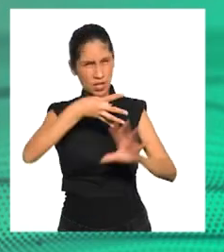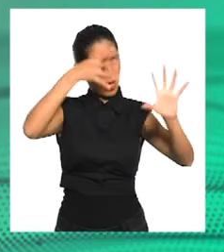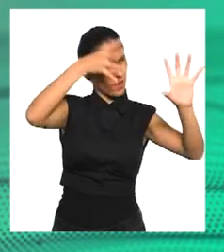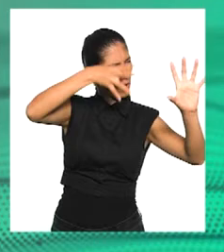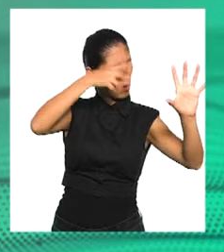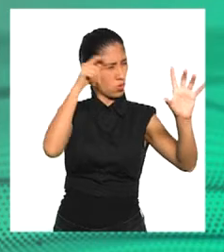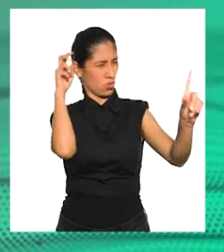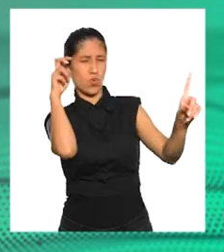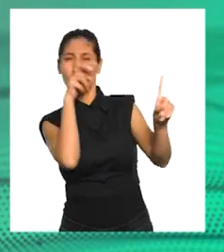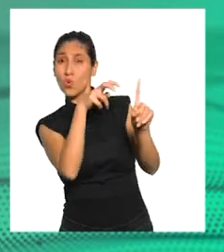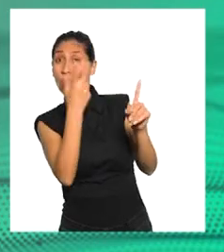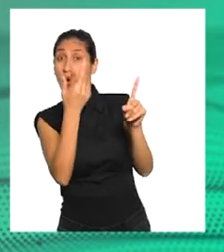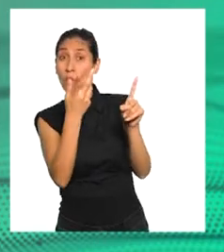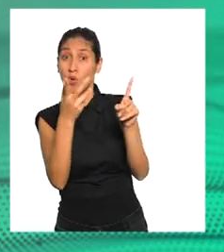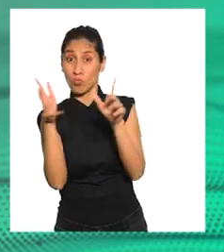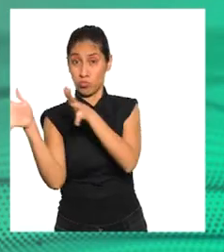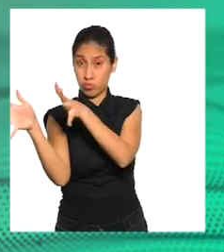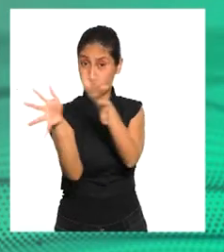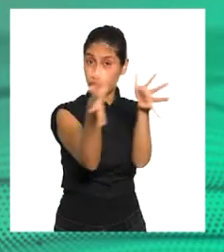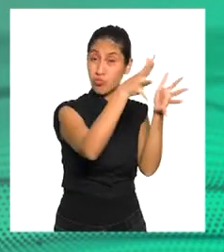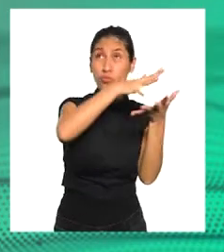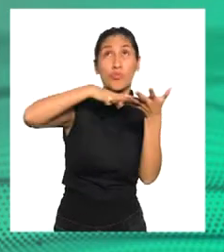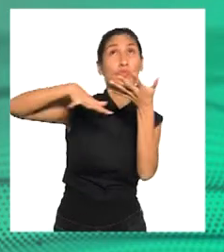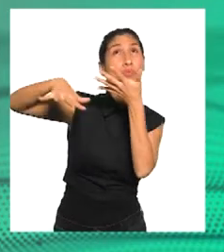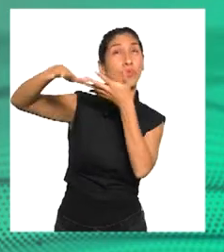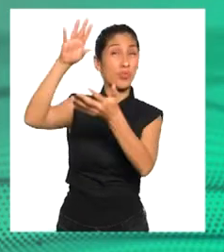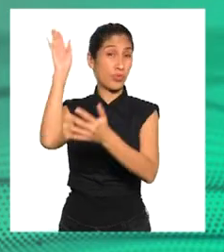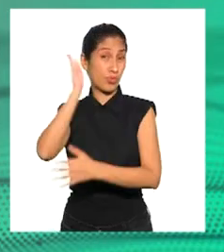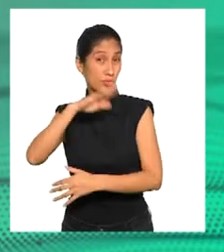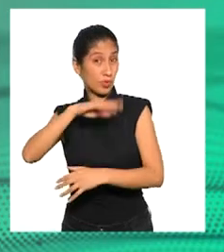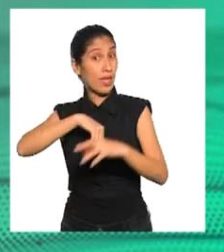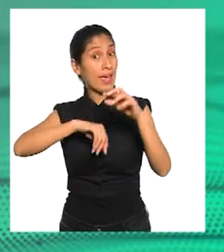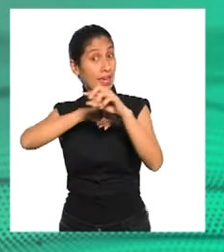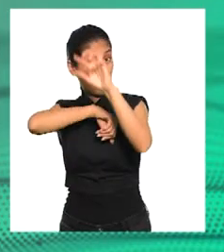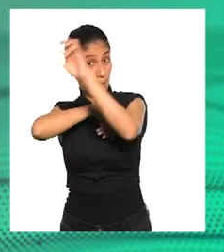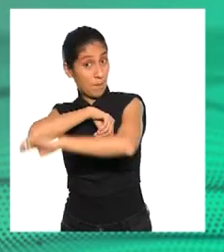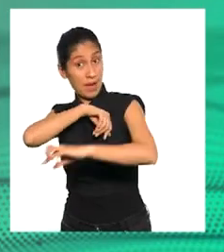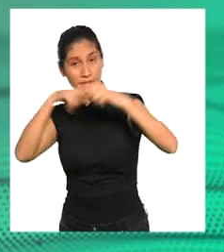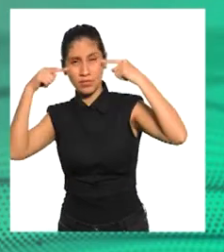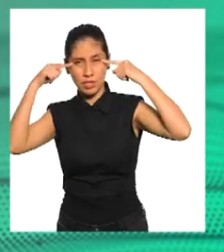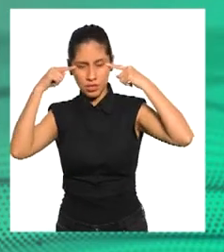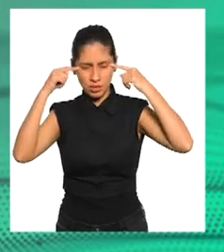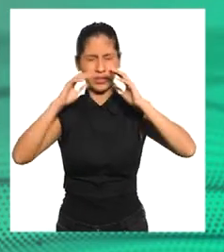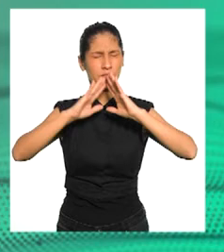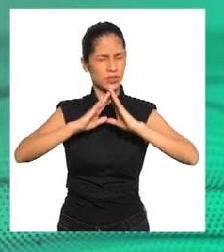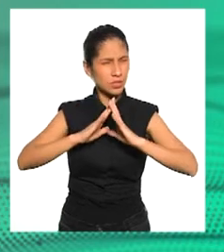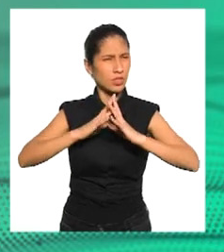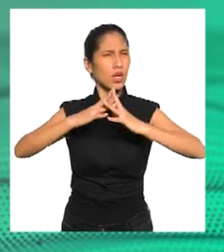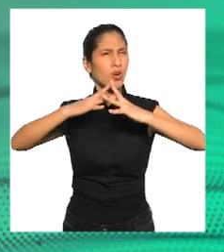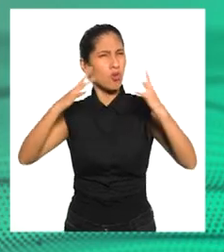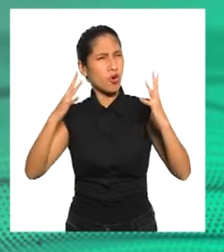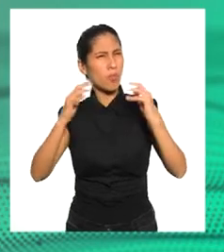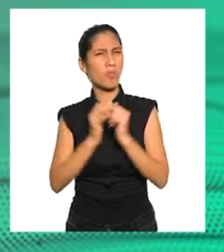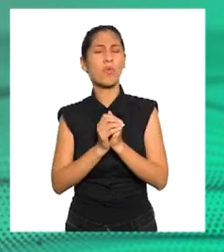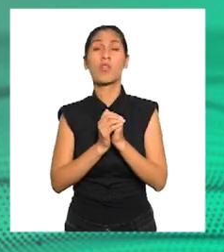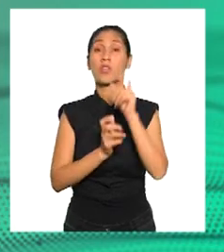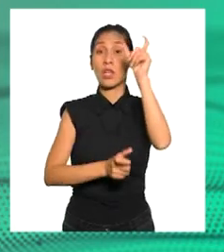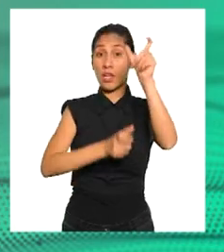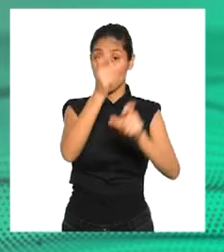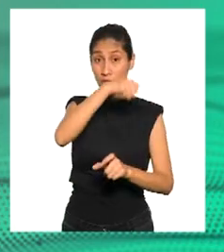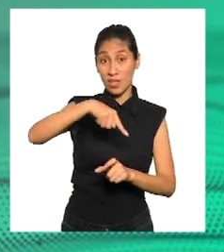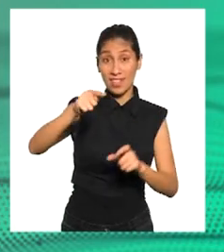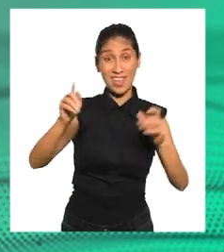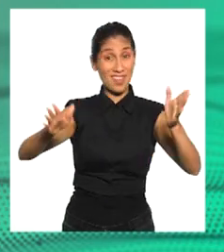descubierto que la contaminación del aire en las ciudades de China podría estar contribuyendo a la presencia de bajos niveles de